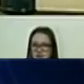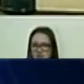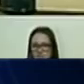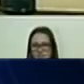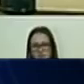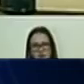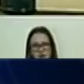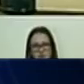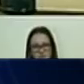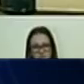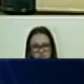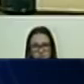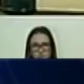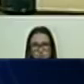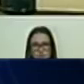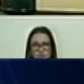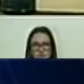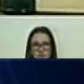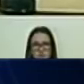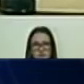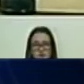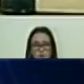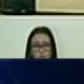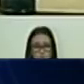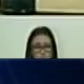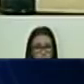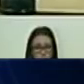país, de sectores muy corrompidos,